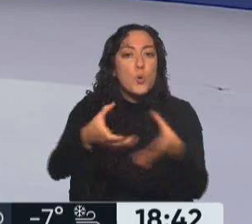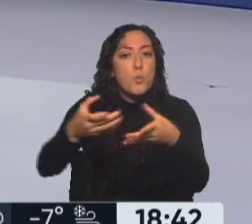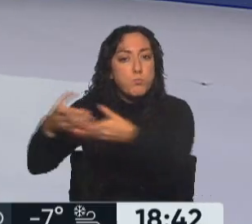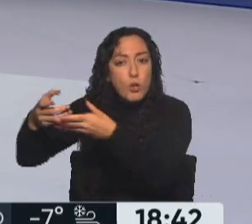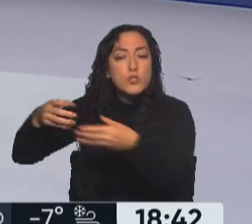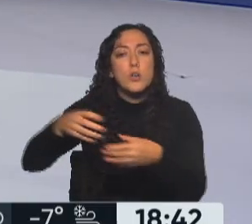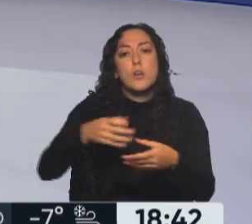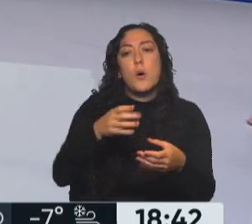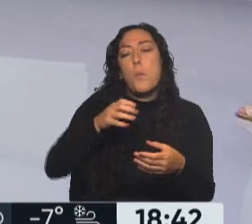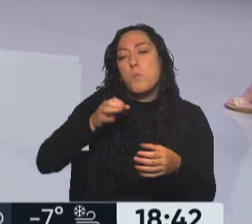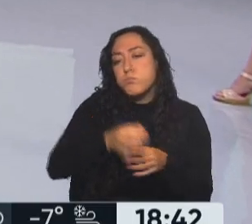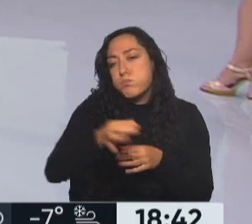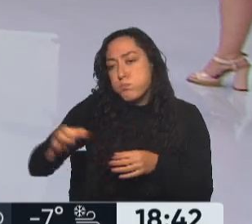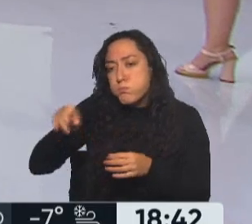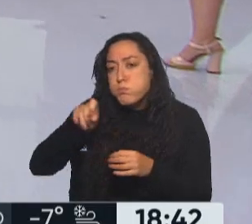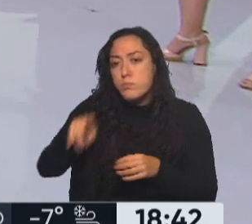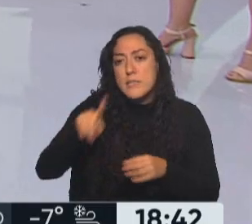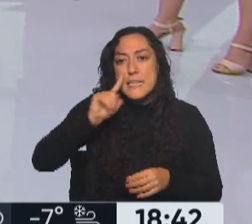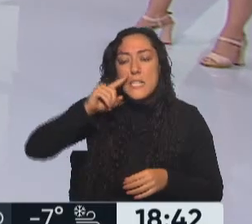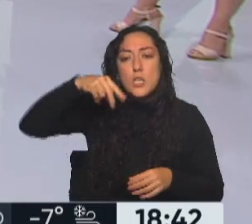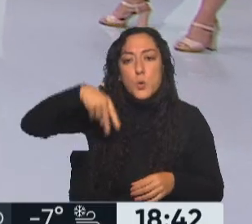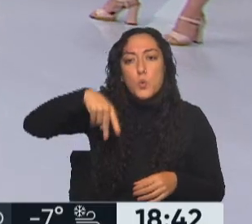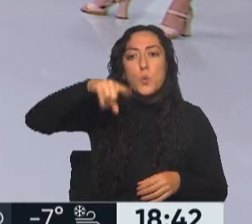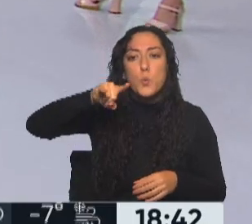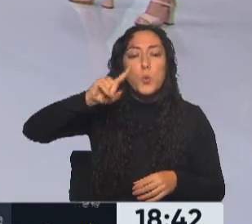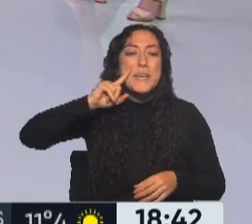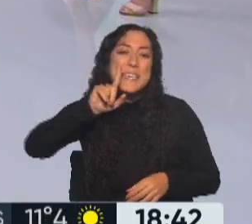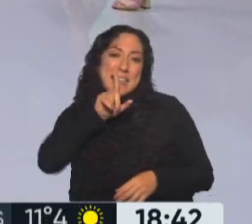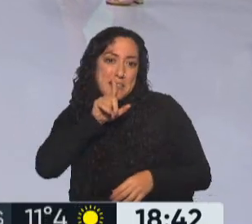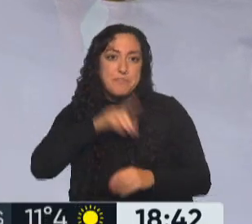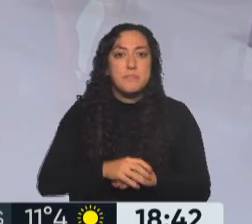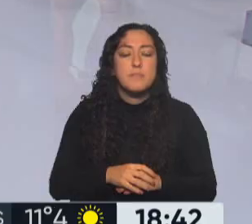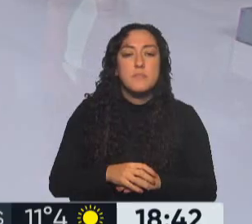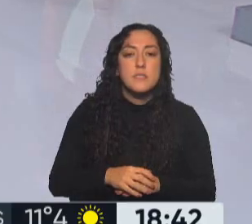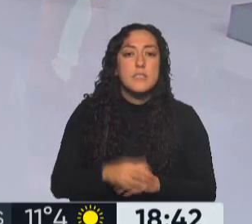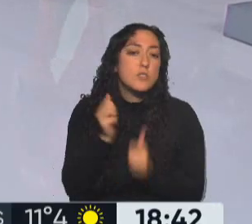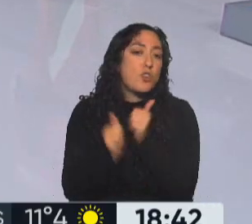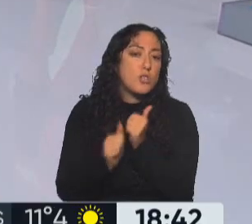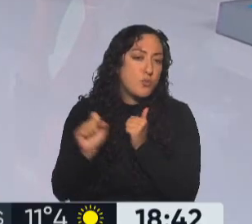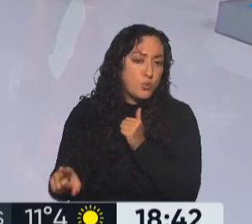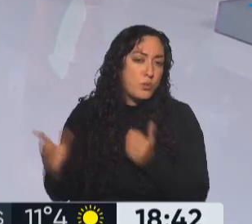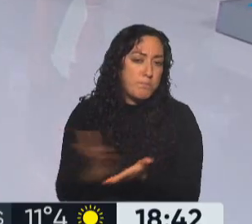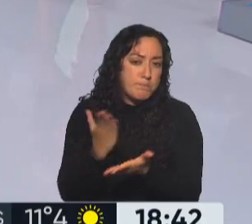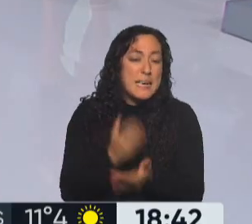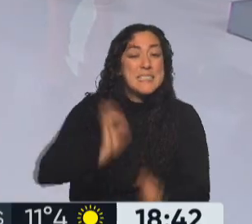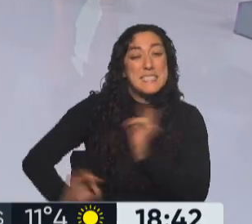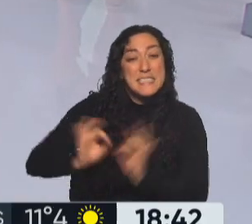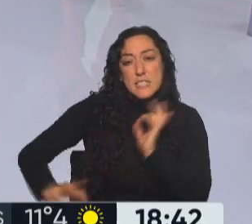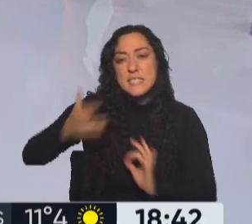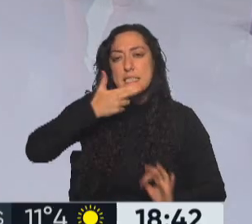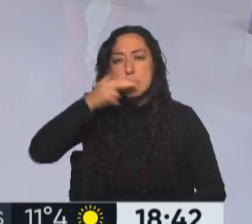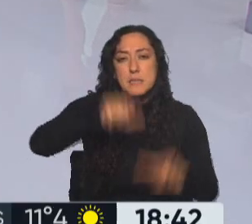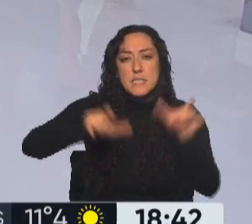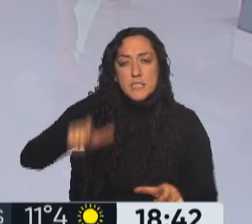de pueblos árticos. Y seguimos repasando más de la historia de Groenlandia. En el siglo XVII,